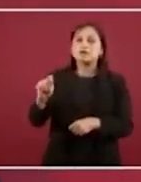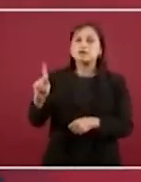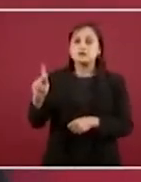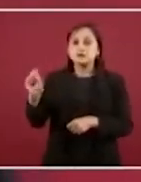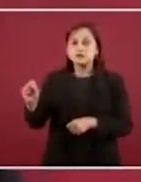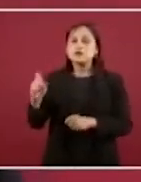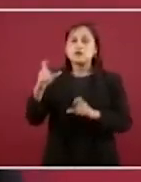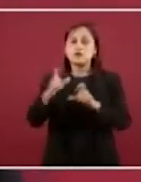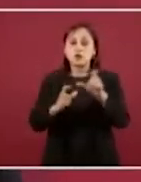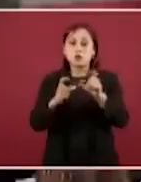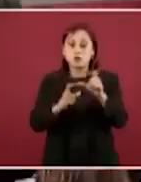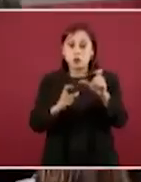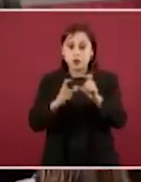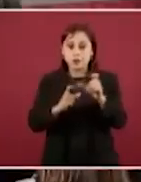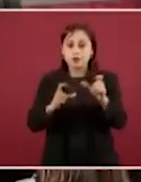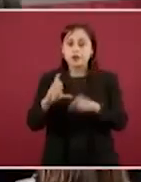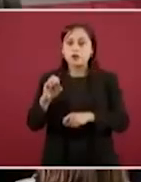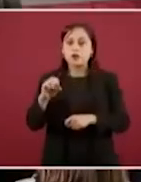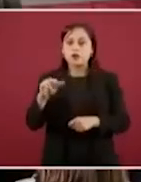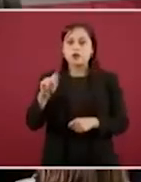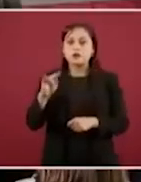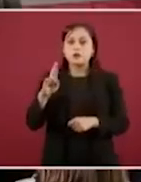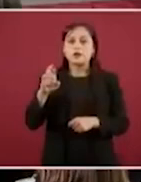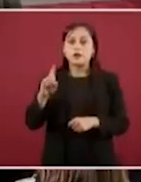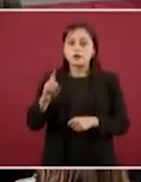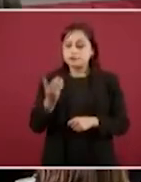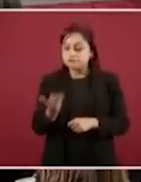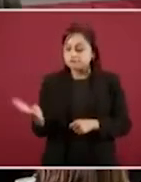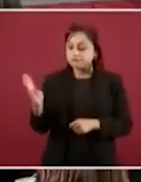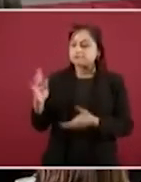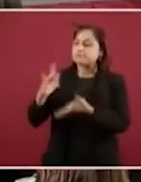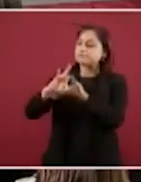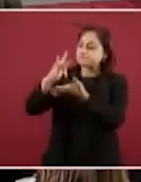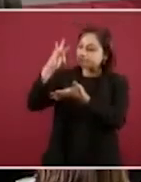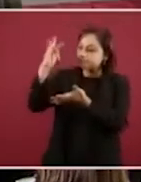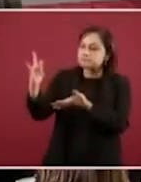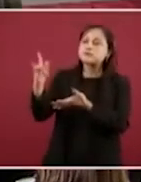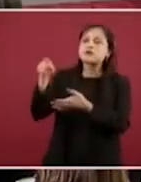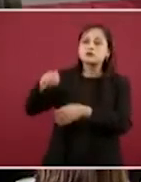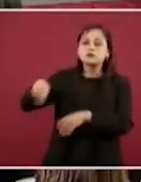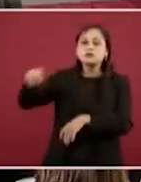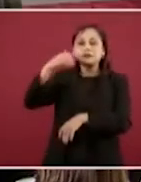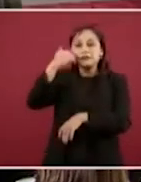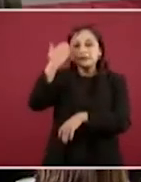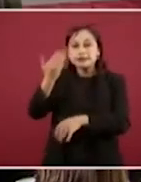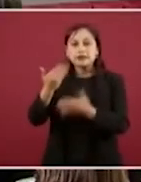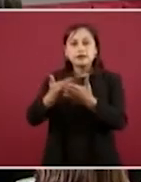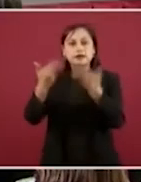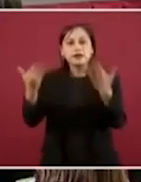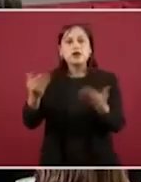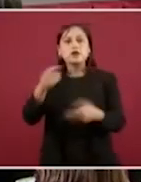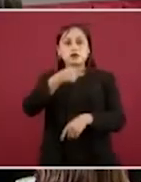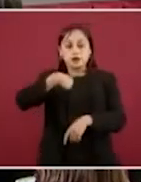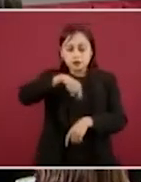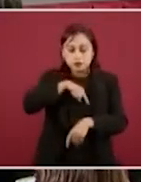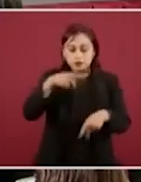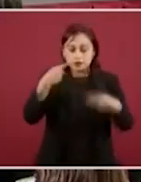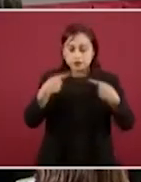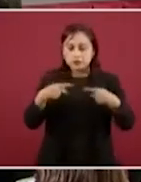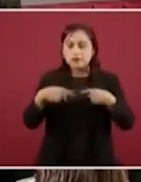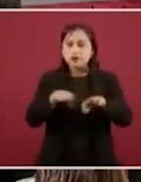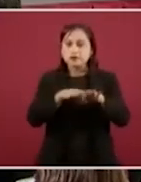CONAPRED, por su voluntad de que hoy las trabajadoras del hogar podamos contar con seguridad